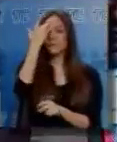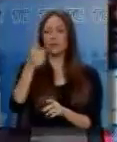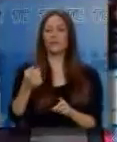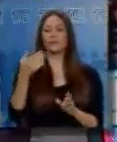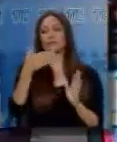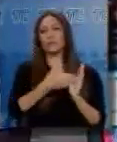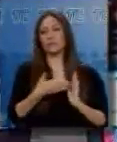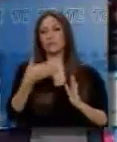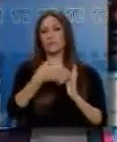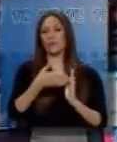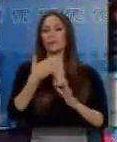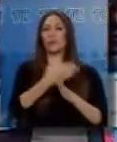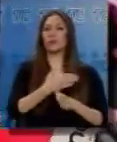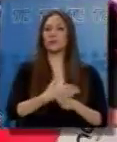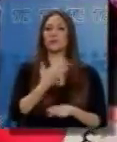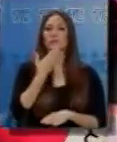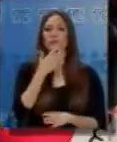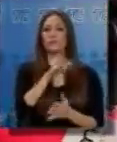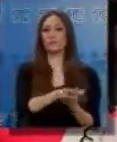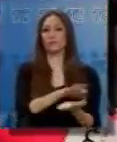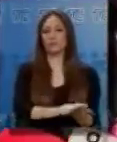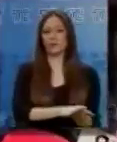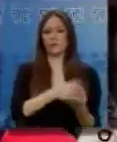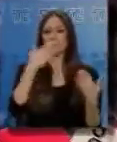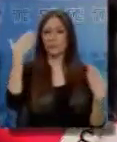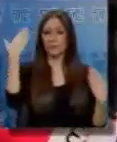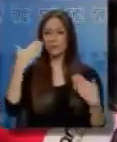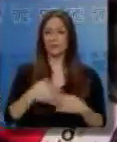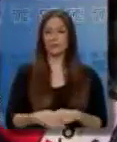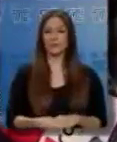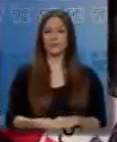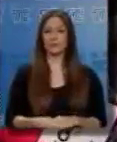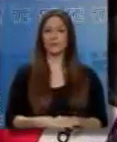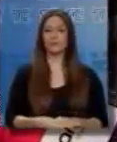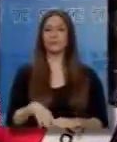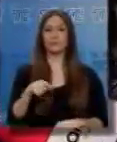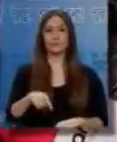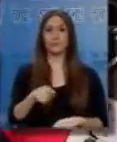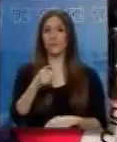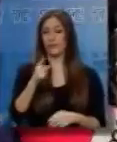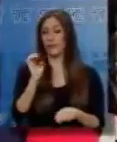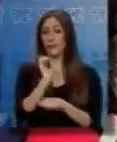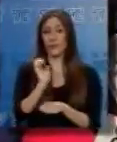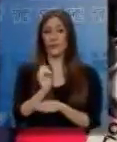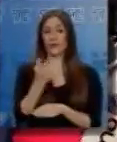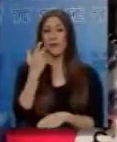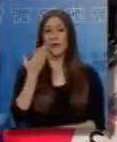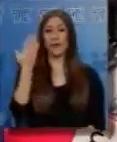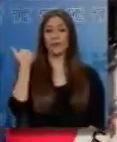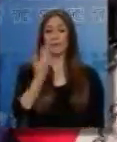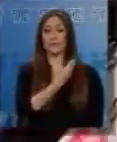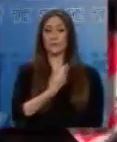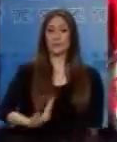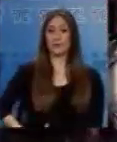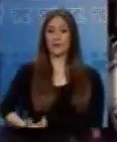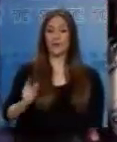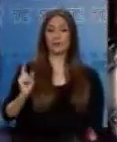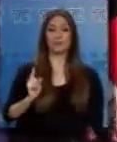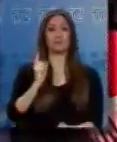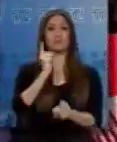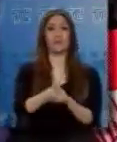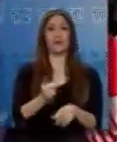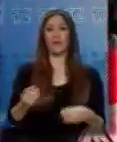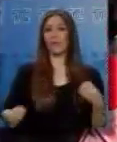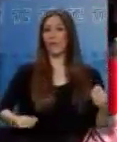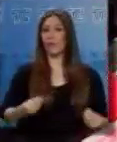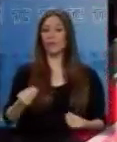proyecto político. Quiere hacer algo similar a Venezuela y similar a lo que ha sido la historia del Ecuador, acuérdense. Llegaba el presidente sin ningún poder porque